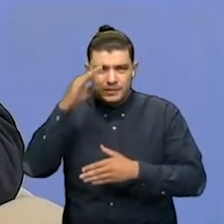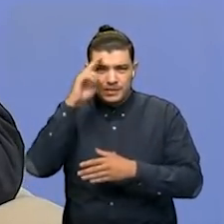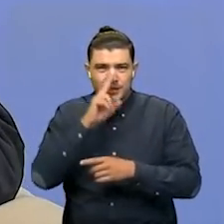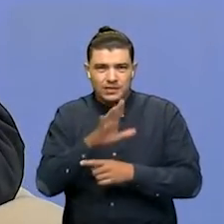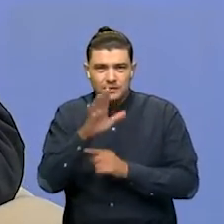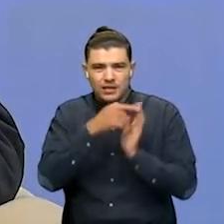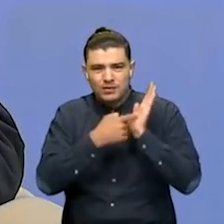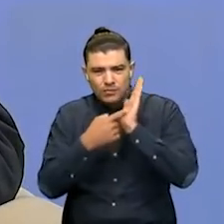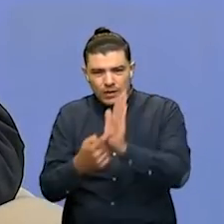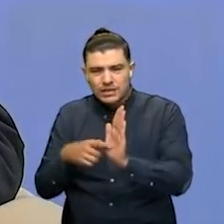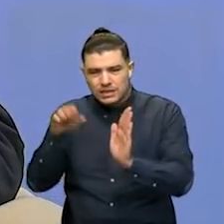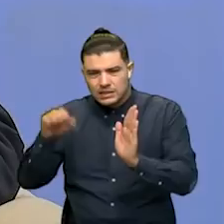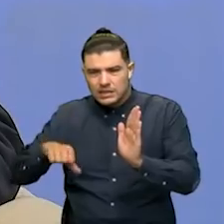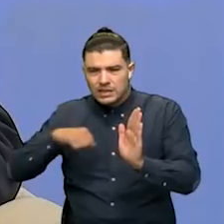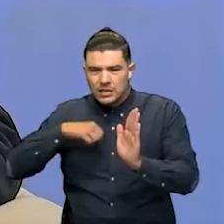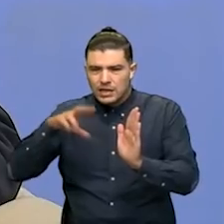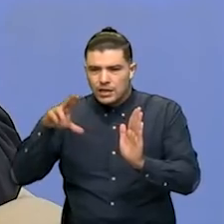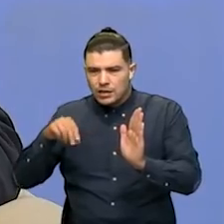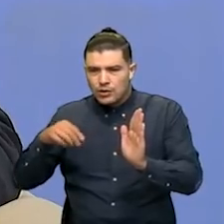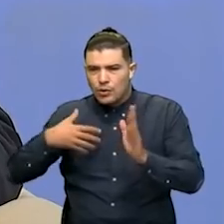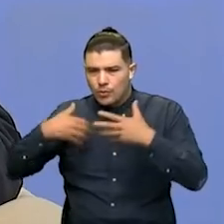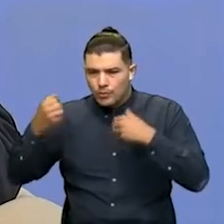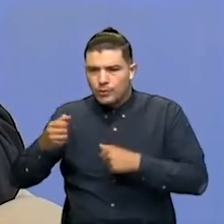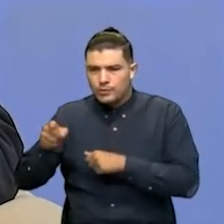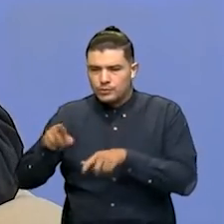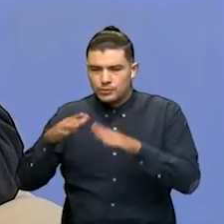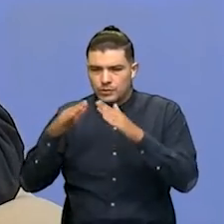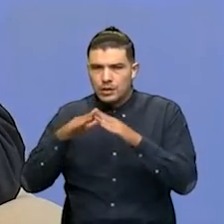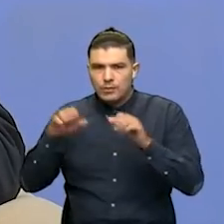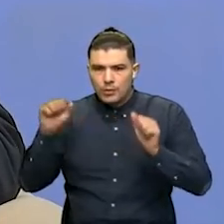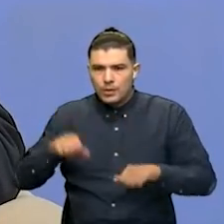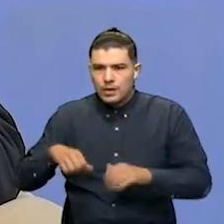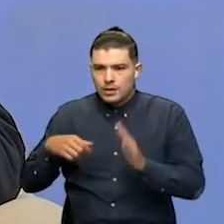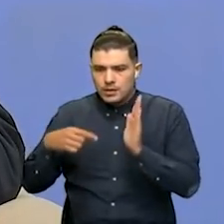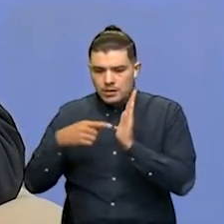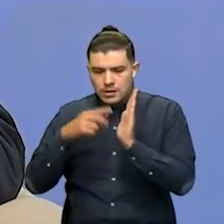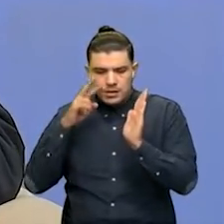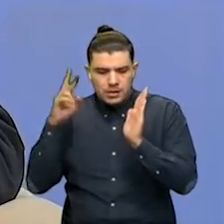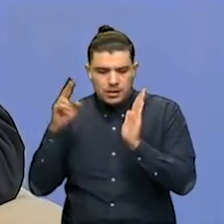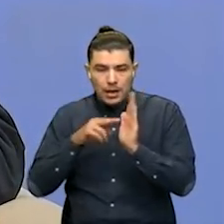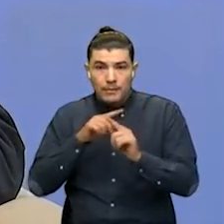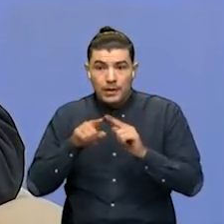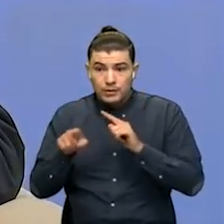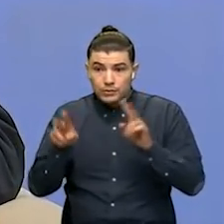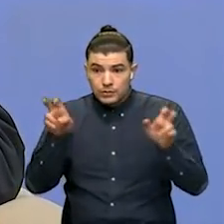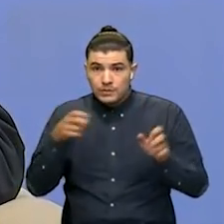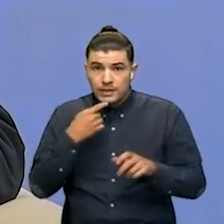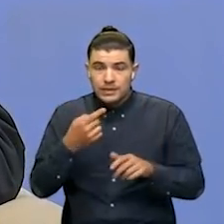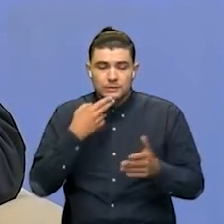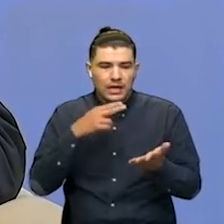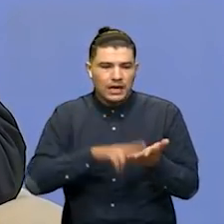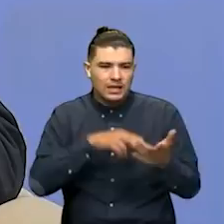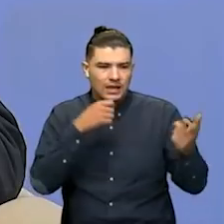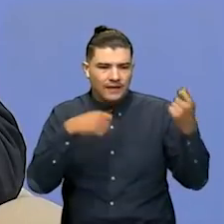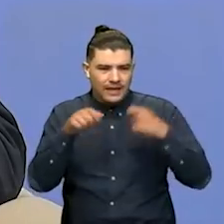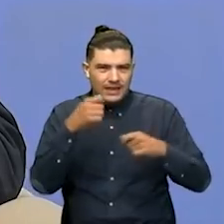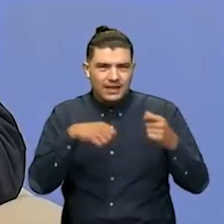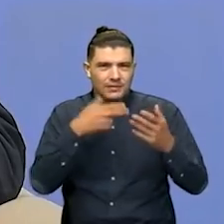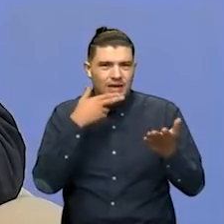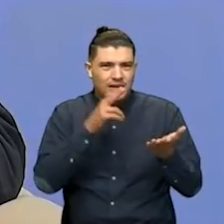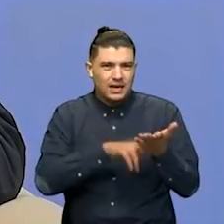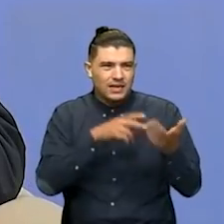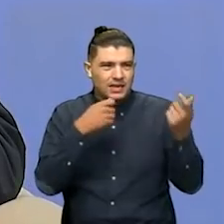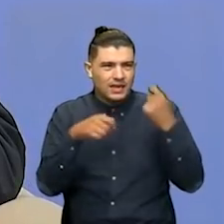demuestre si tiene propiedad aún sobre ese predio, poderlo sacar. ¿Qué es lo importante? Él dice que tiene una cartaventa